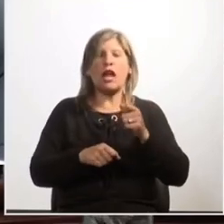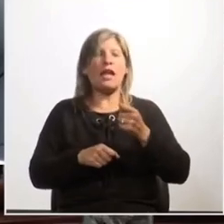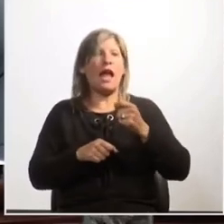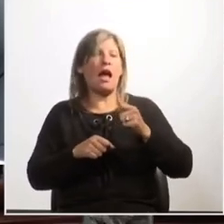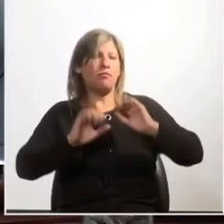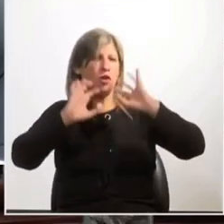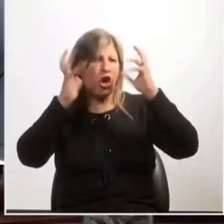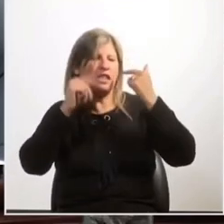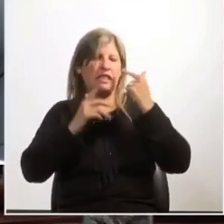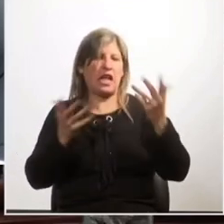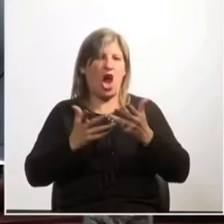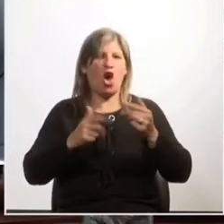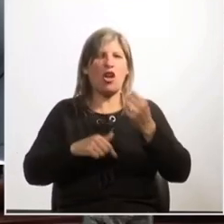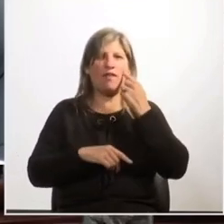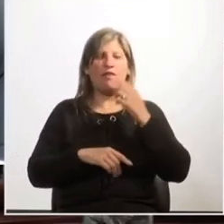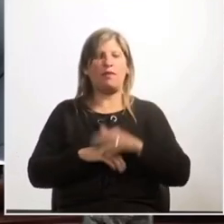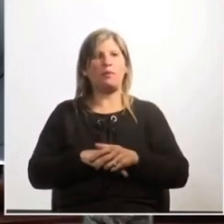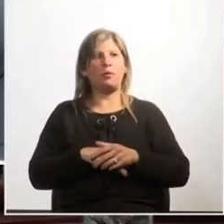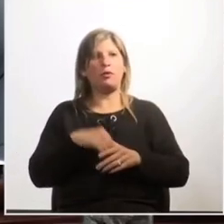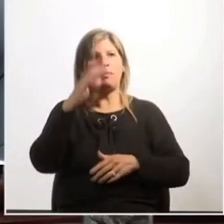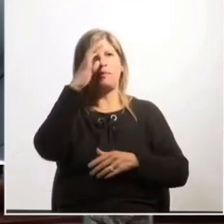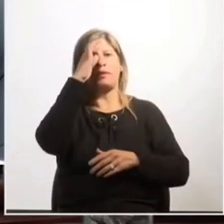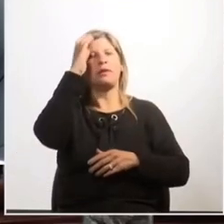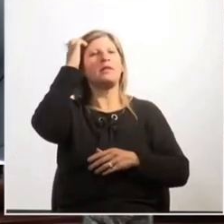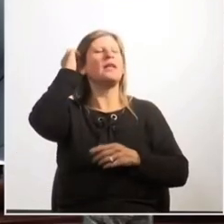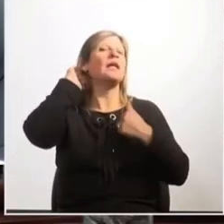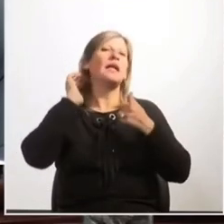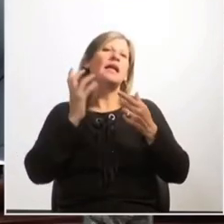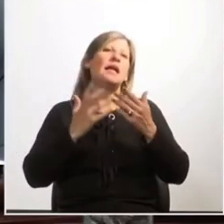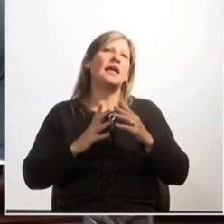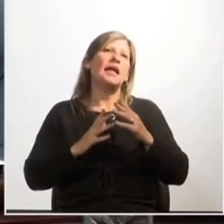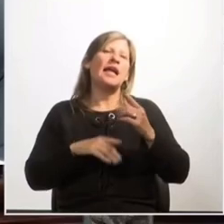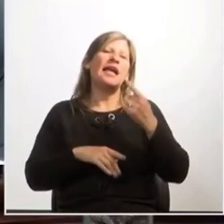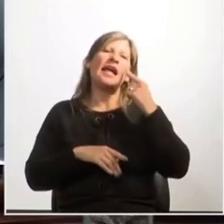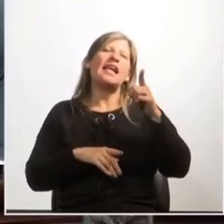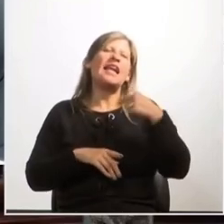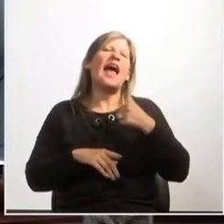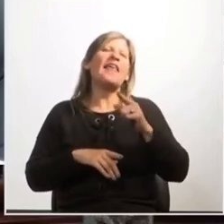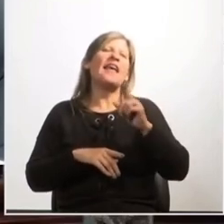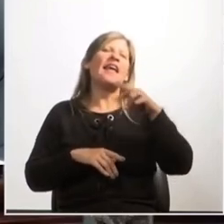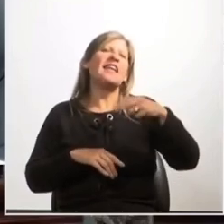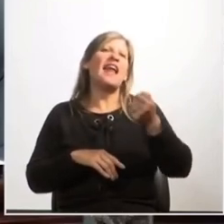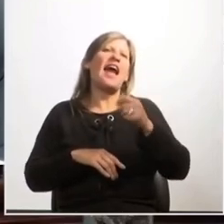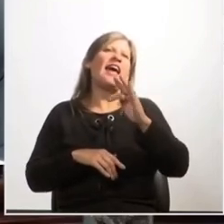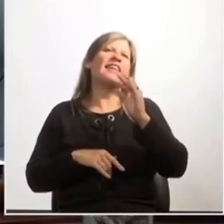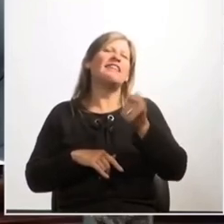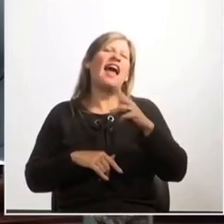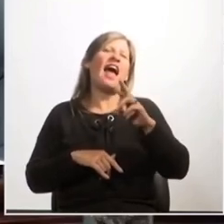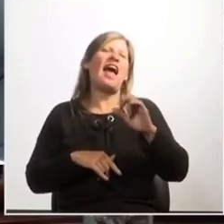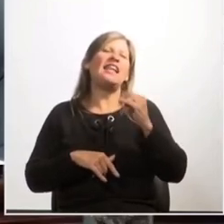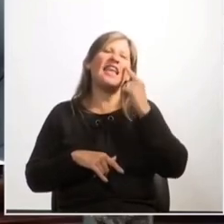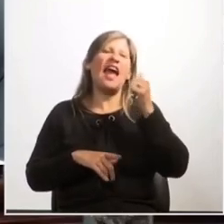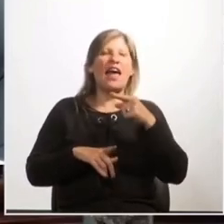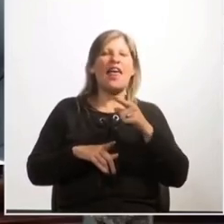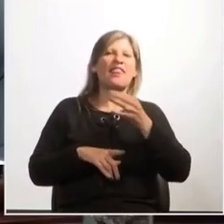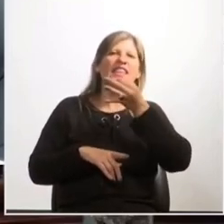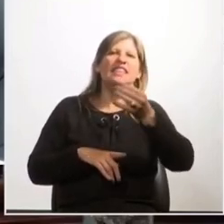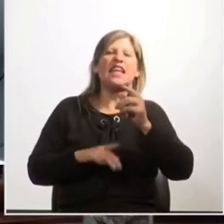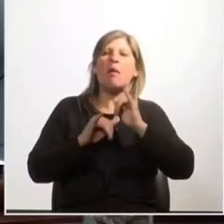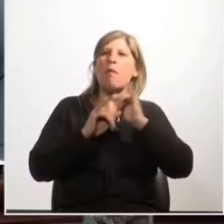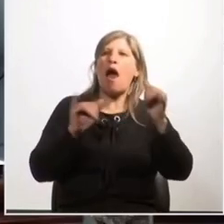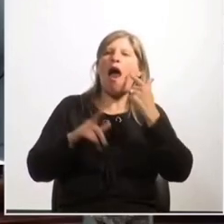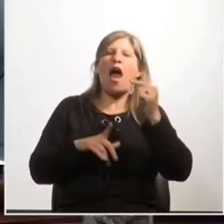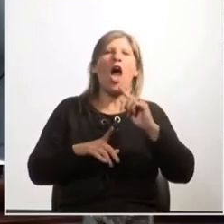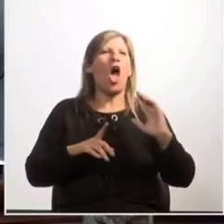vivimos. Sí, en una conocida publicidad, la querida Natalia Oreiro decía que todos tenemos un plan.